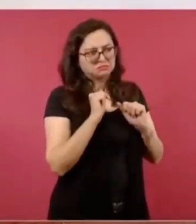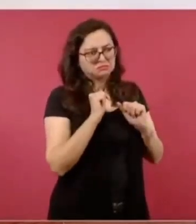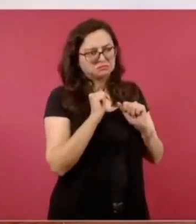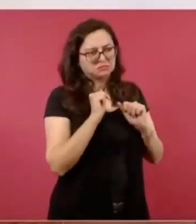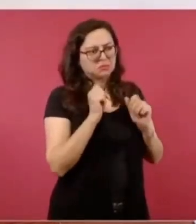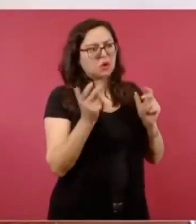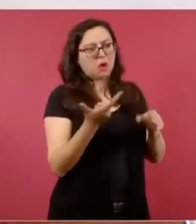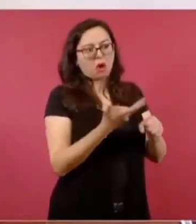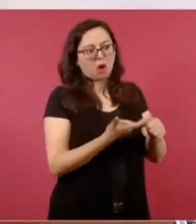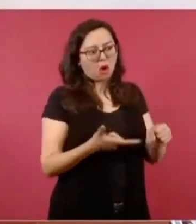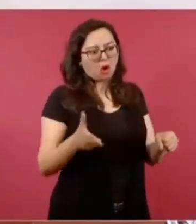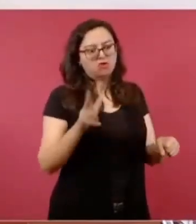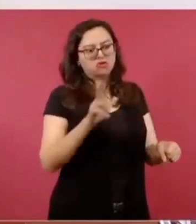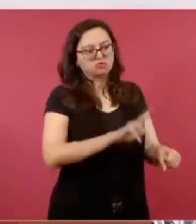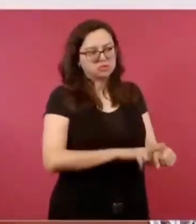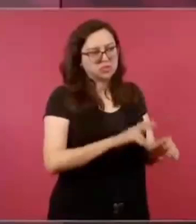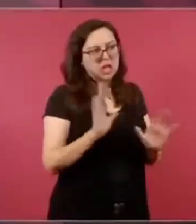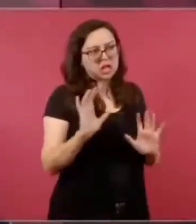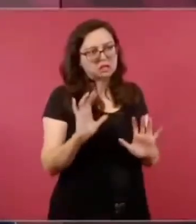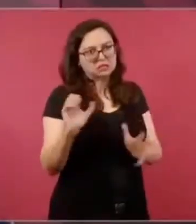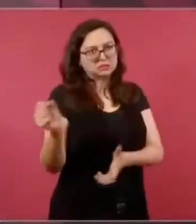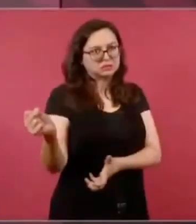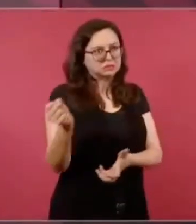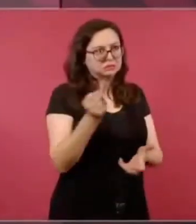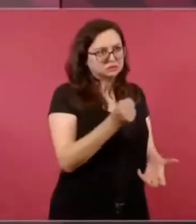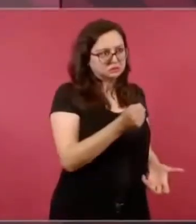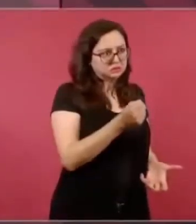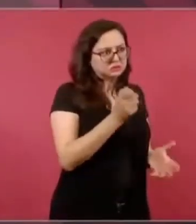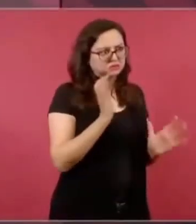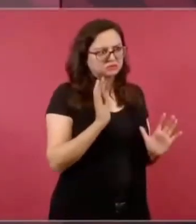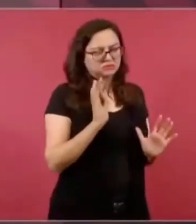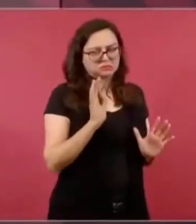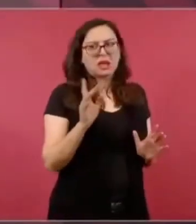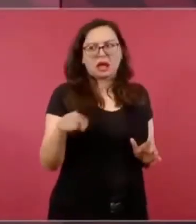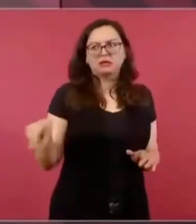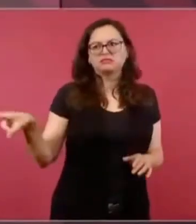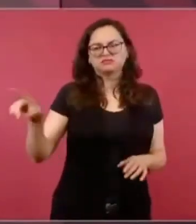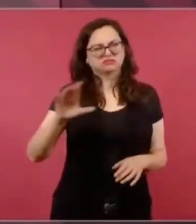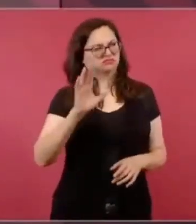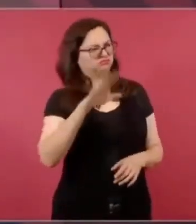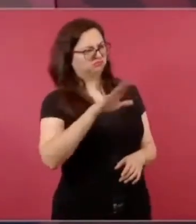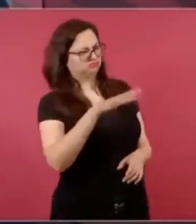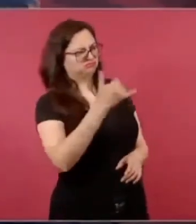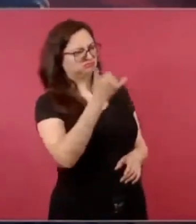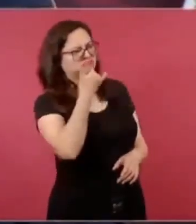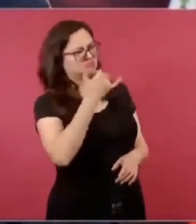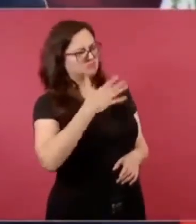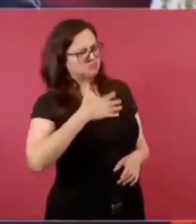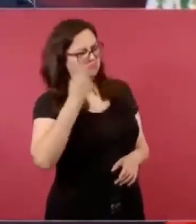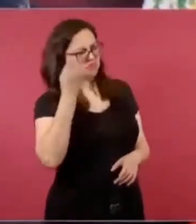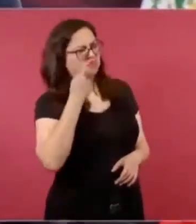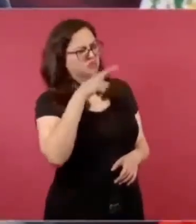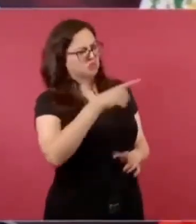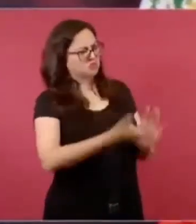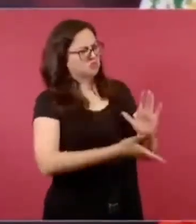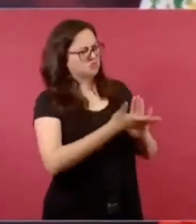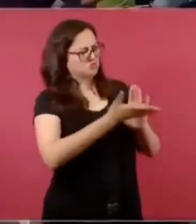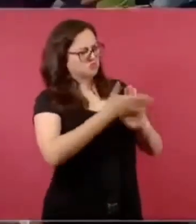inclusive un hospital, todavía podrían decir, ¿por qué usas mi dinero de mis pensiones para eso?